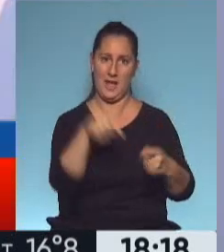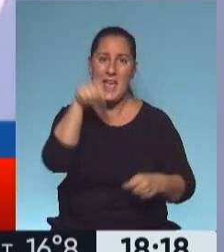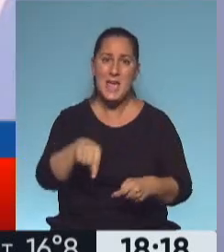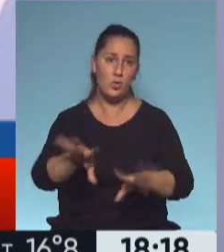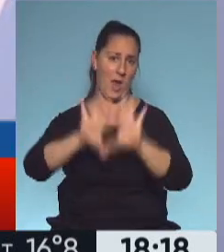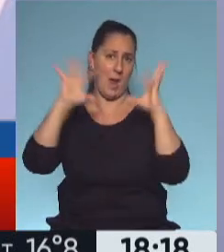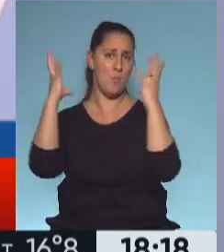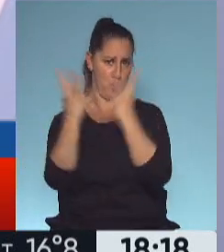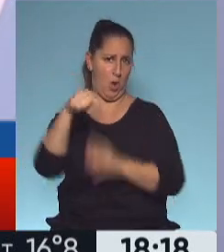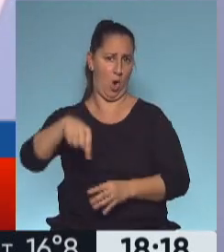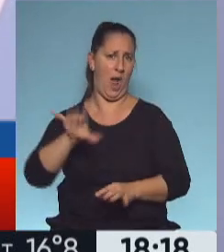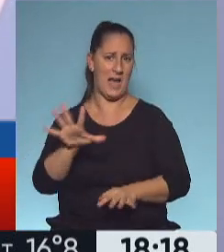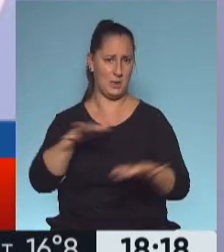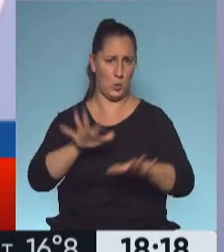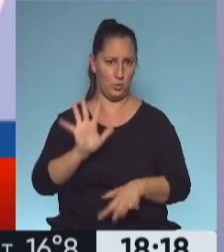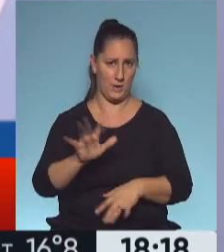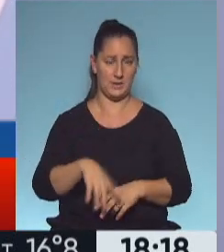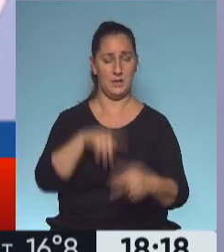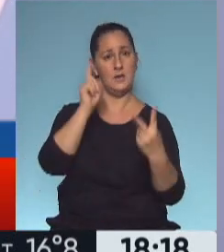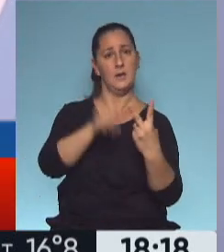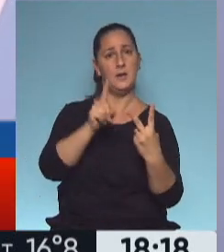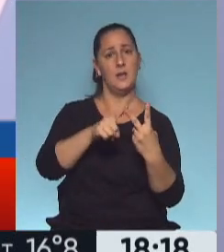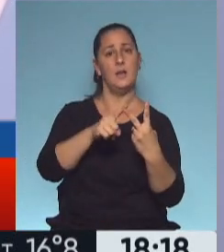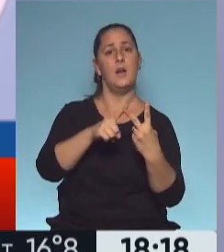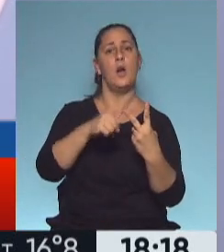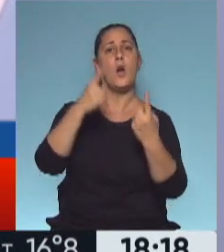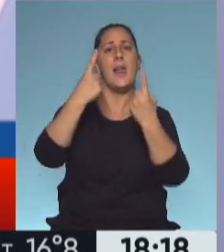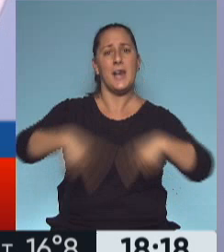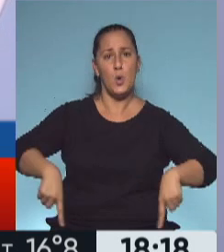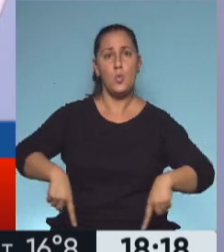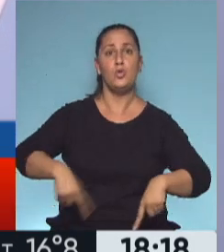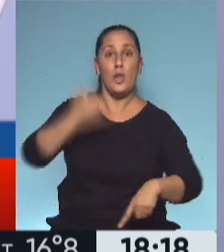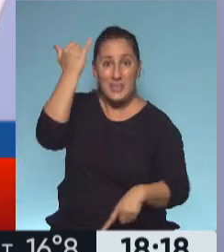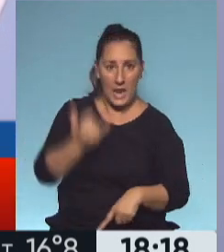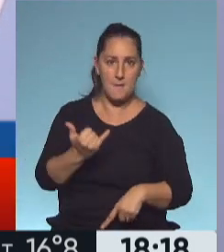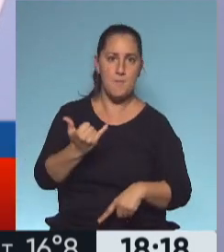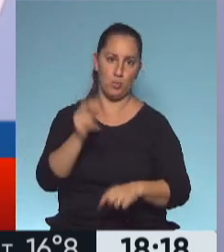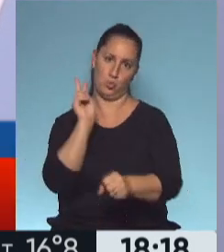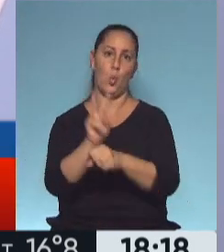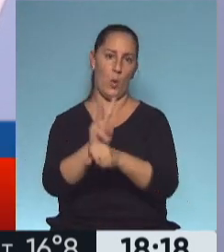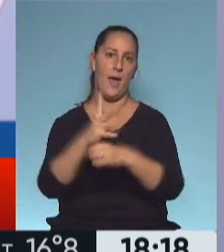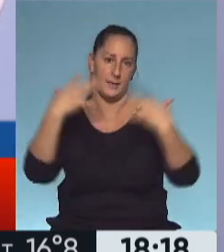mundo. Y lo segundo es usar de una forma racional aquellos recursos con los que ya contamos.